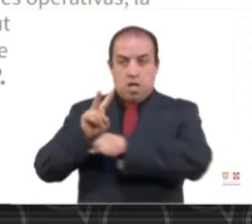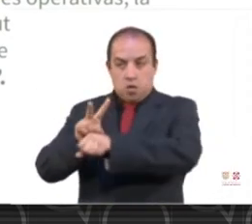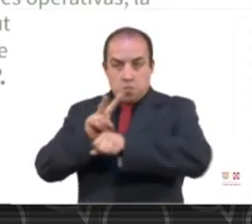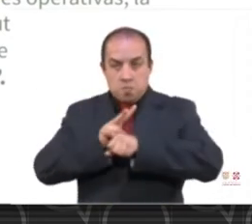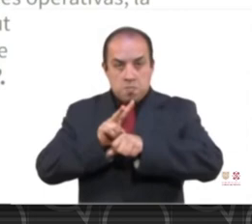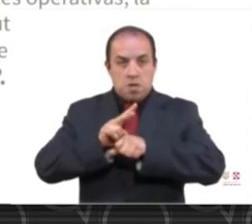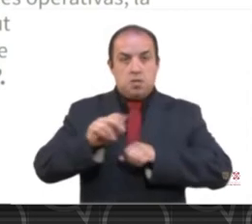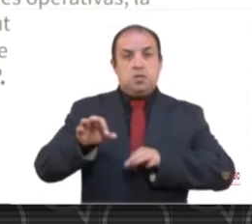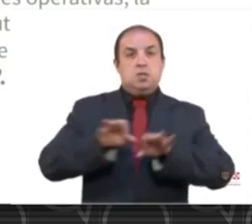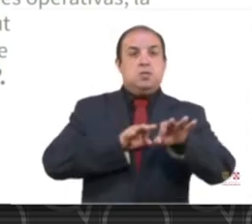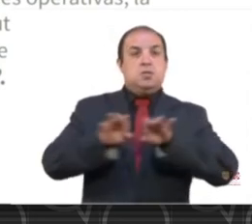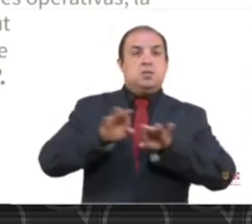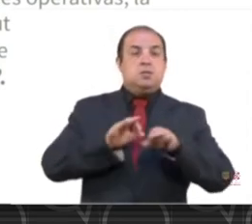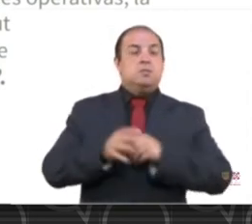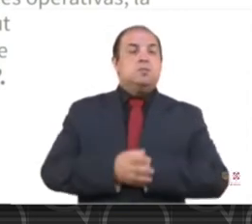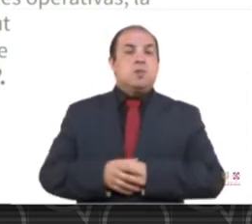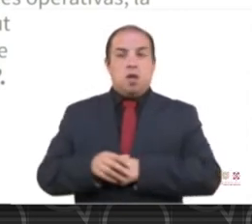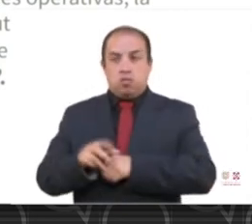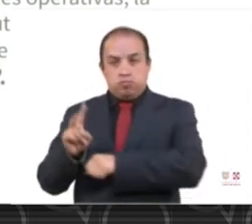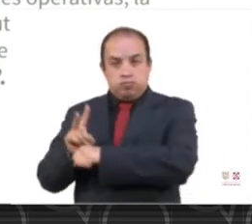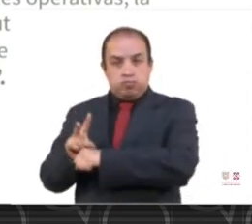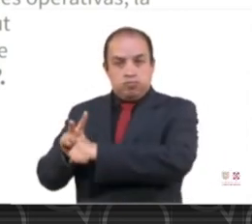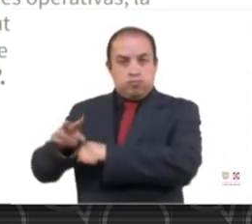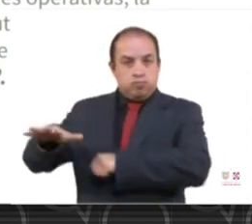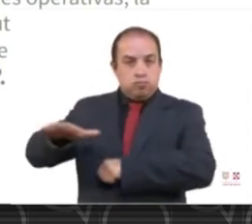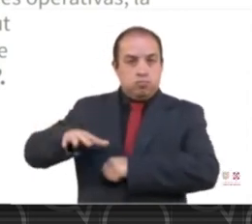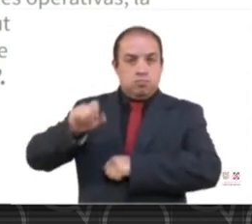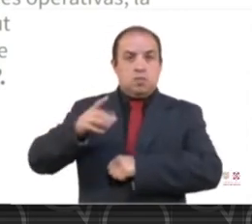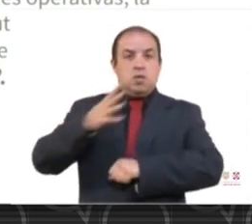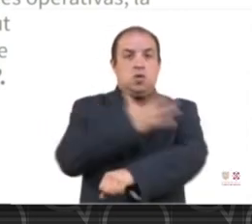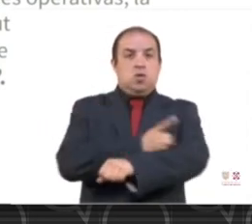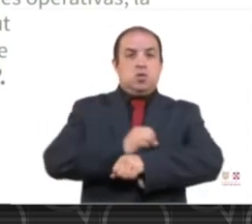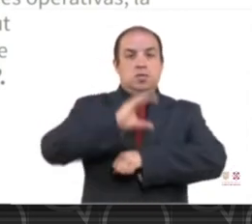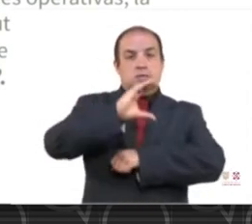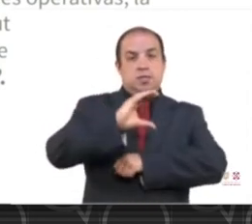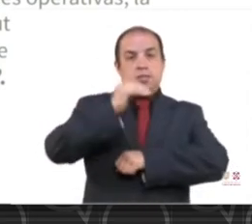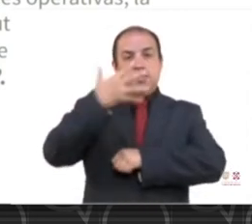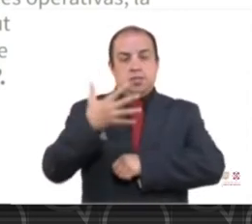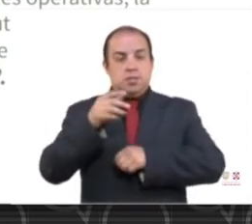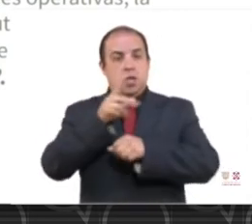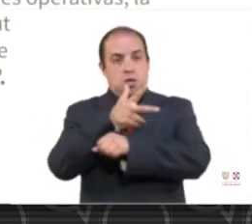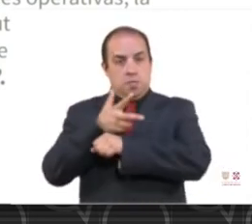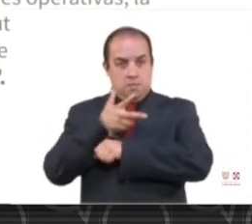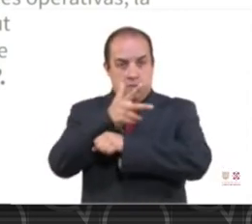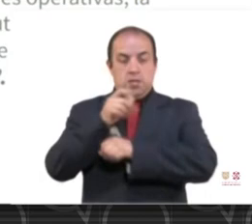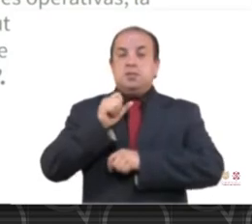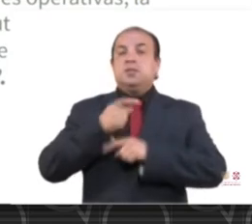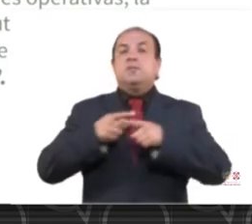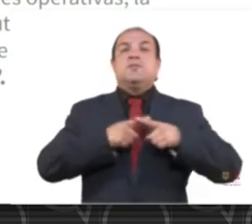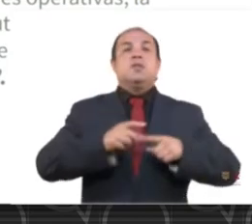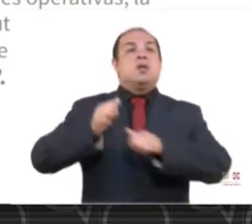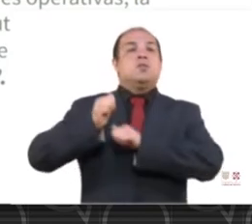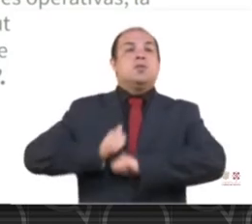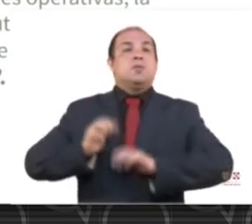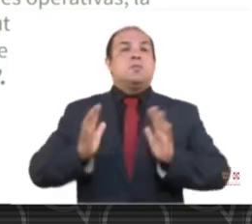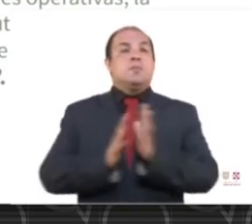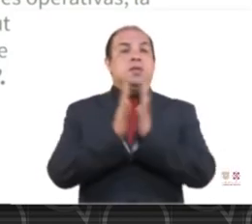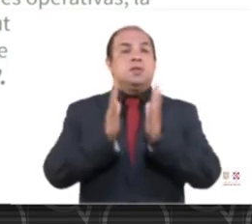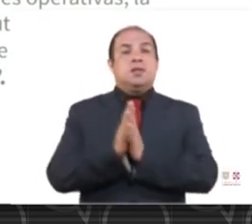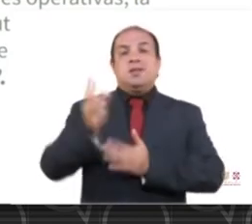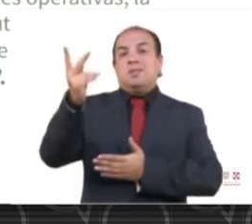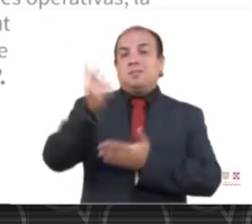acciones operativas y la coordinación con el C5, con las diferentes autoridades que participaron en el